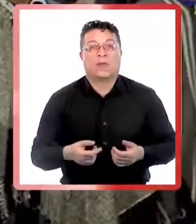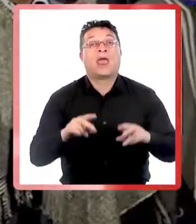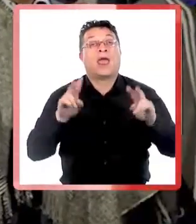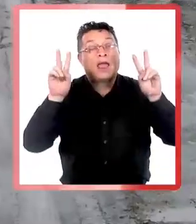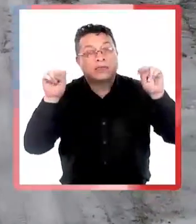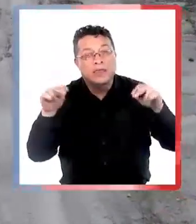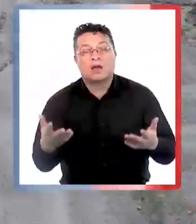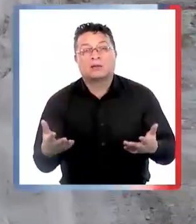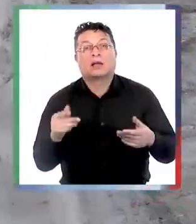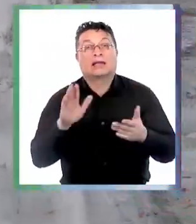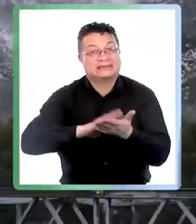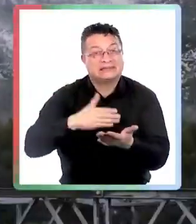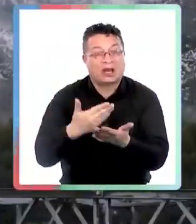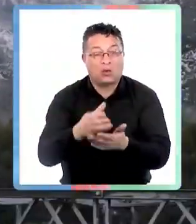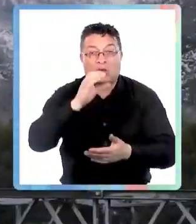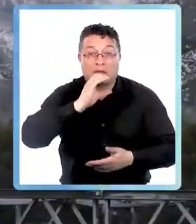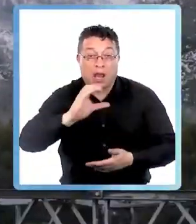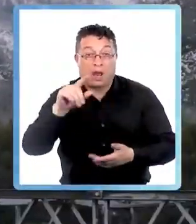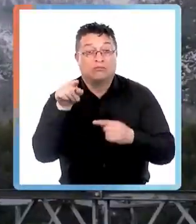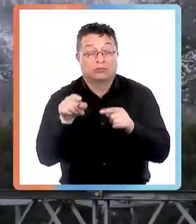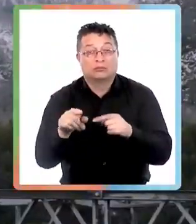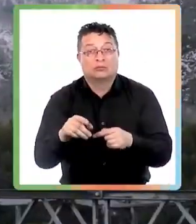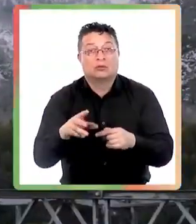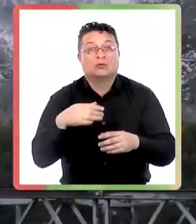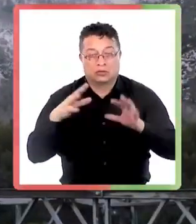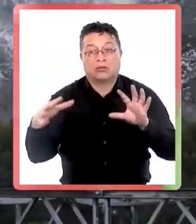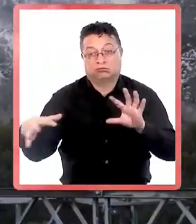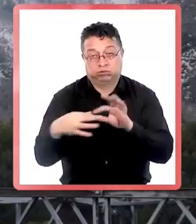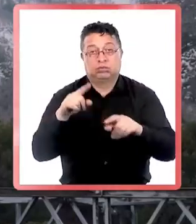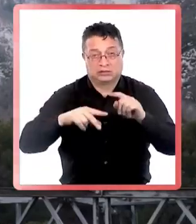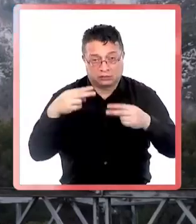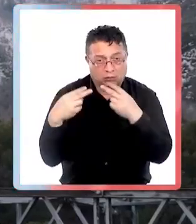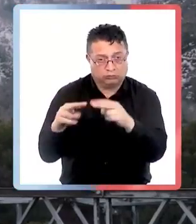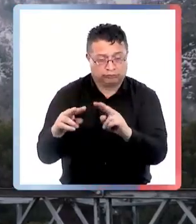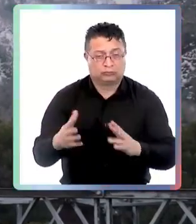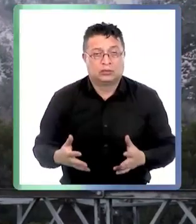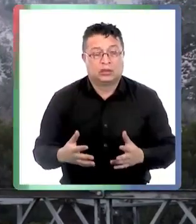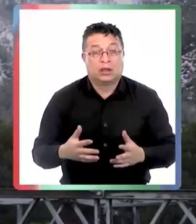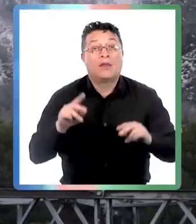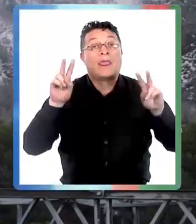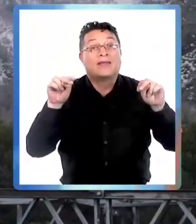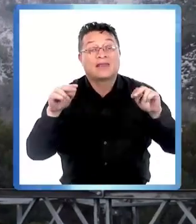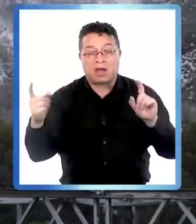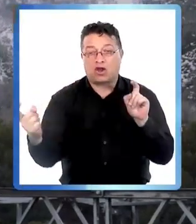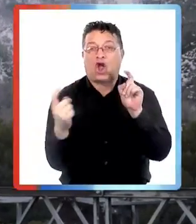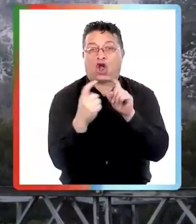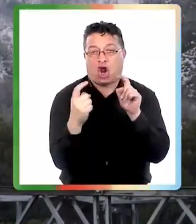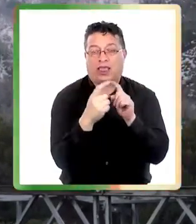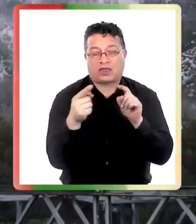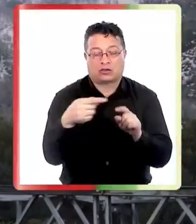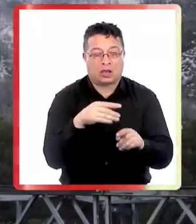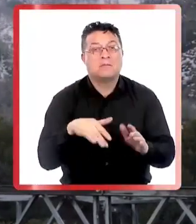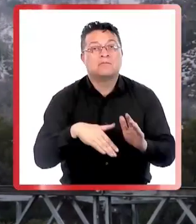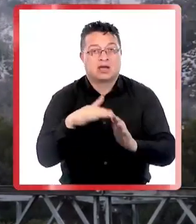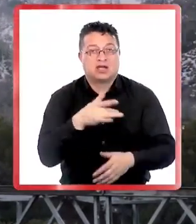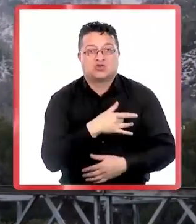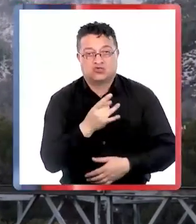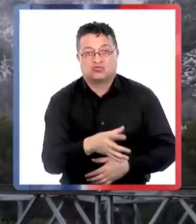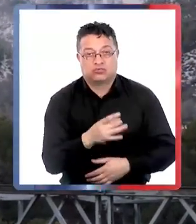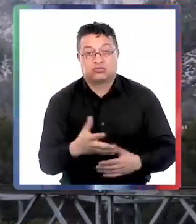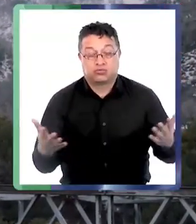educación, en materia de salud rural, con pertinencia territorial, en materia de conectividad, que es quizás lo que más